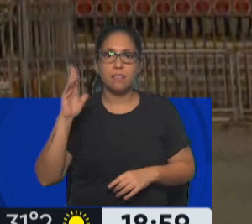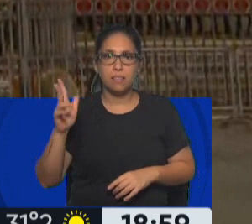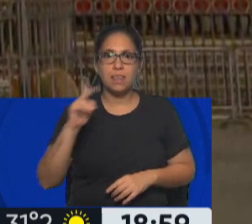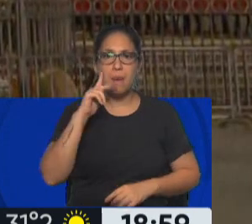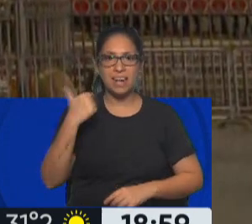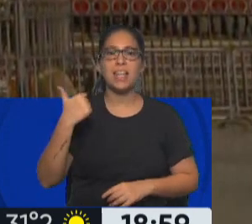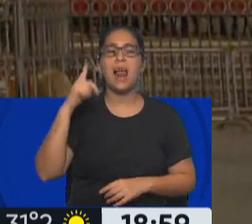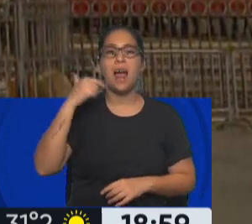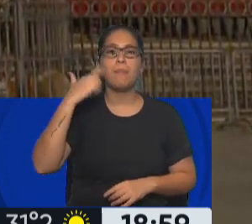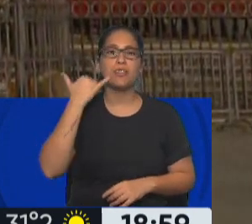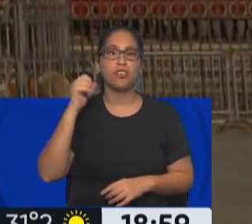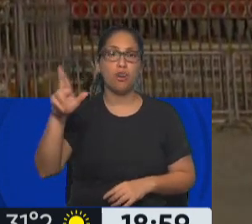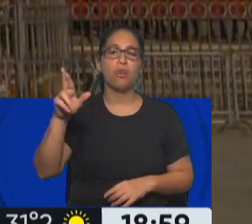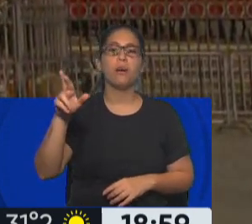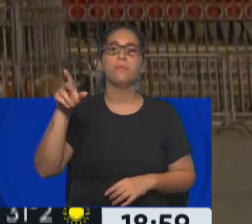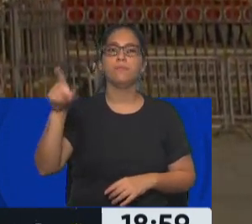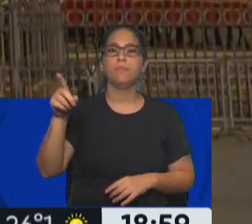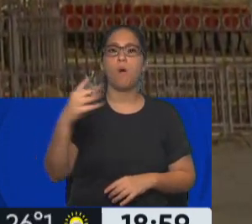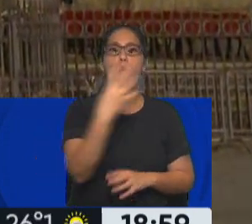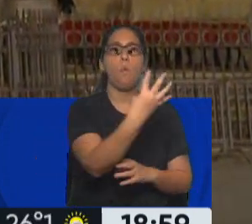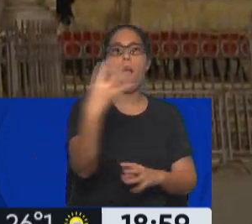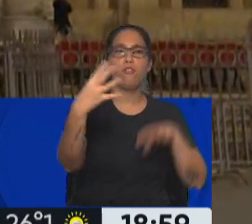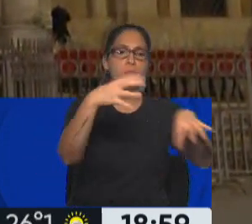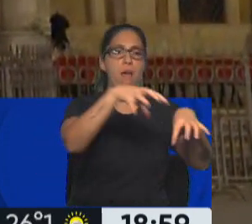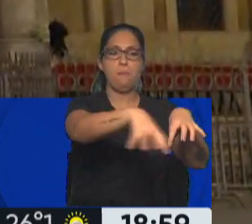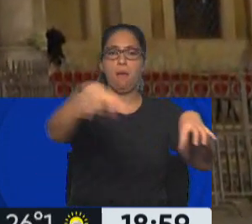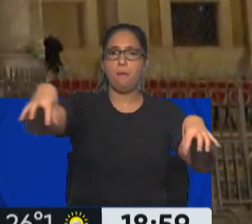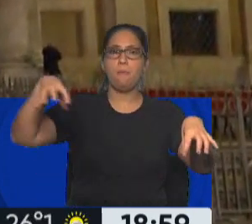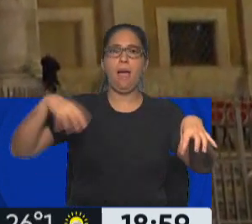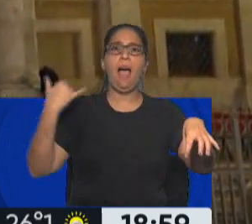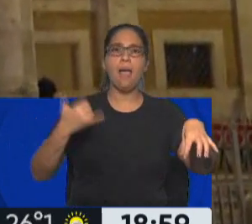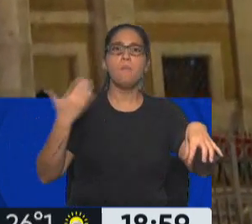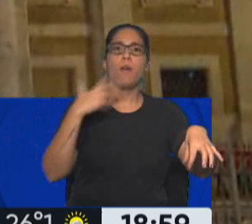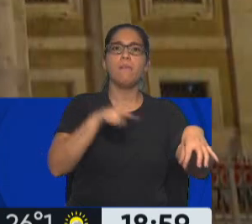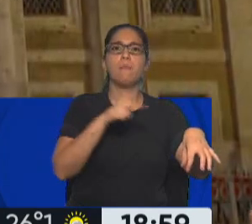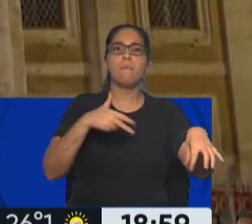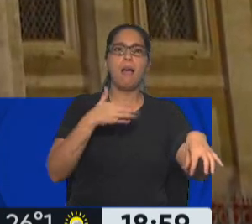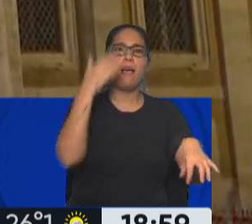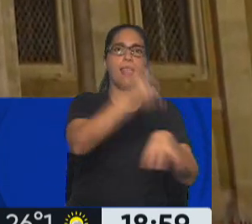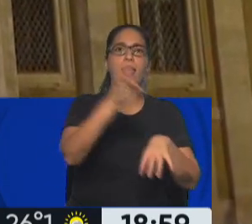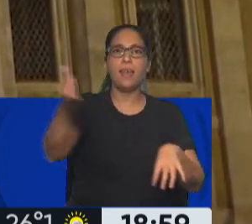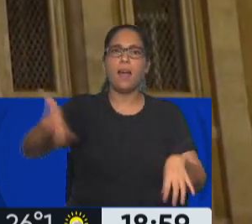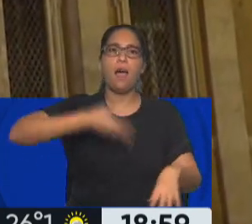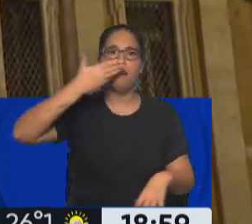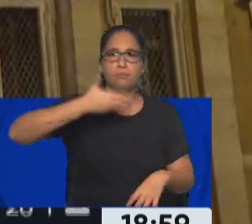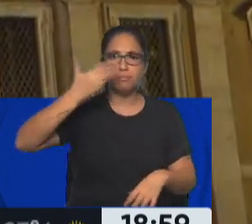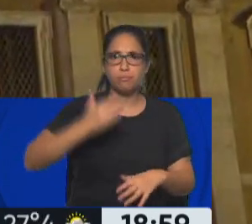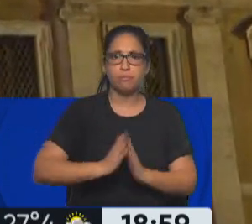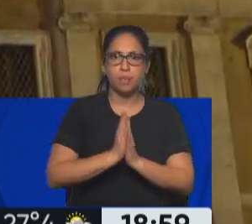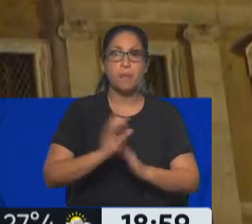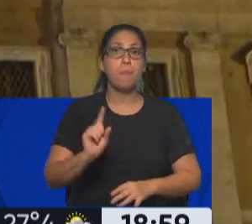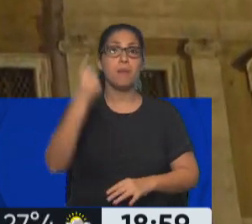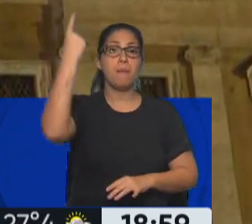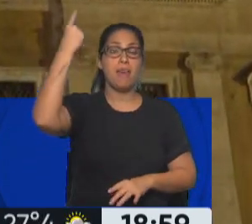Santa María la Mayor, una de las 4 basílicas que tiene Roma que son papables. Pero a ver, este era el primer acto que